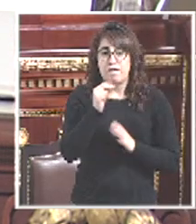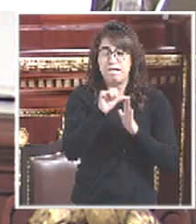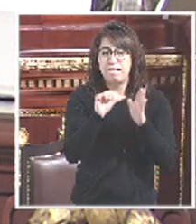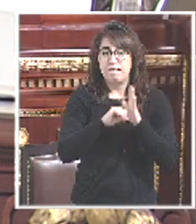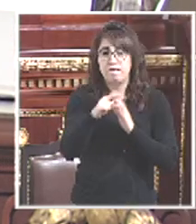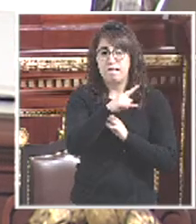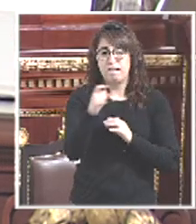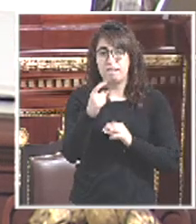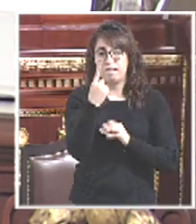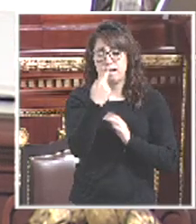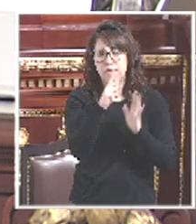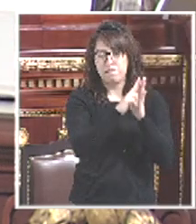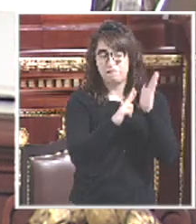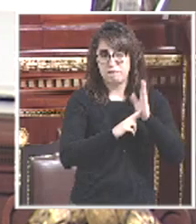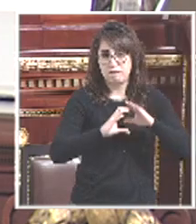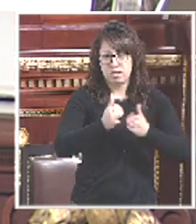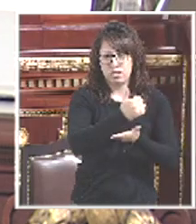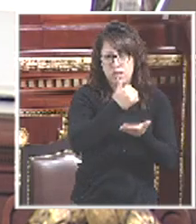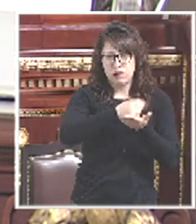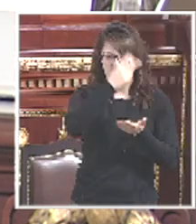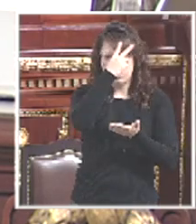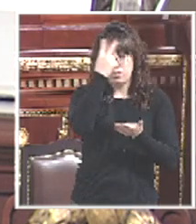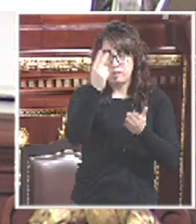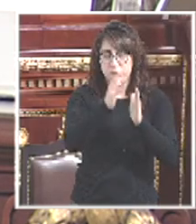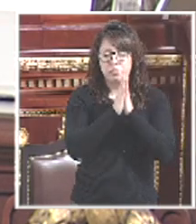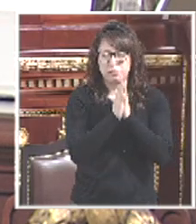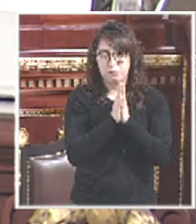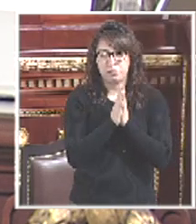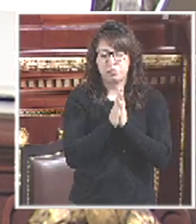del Reglamento del Congreso de la Ciudad de México,